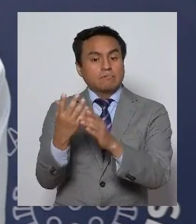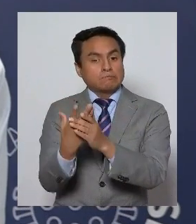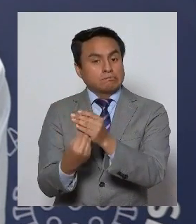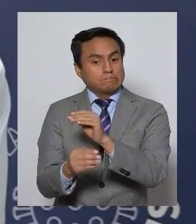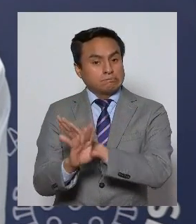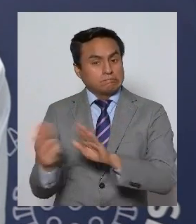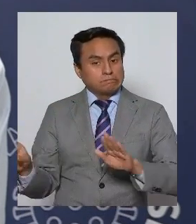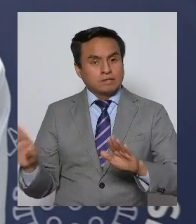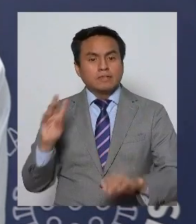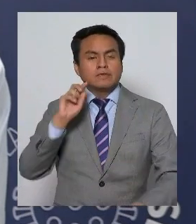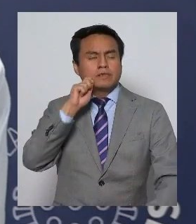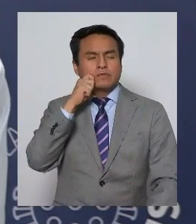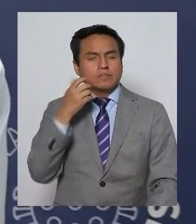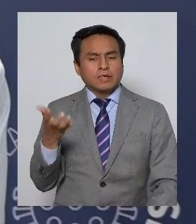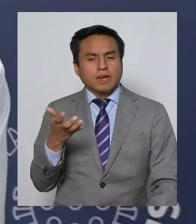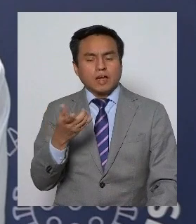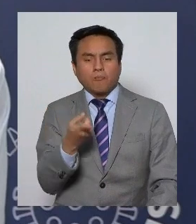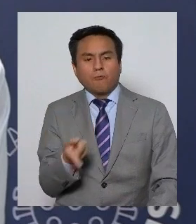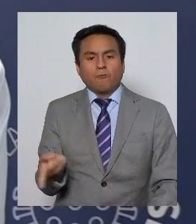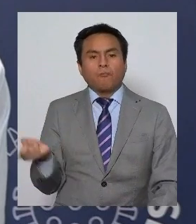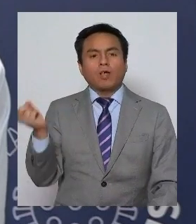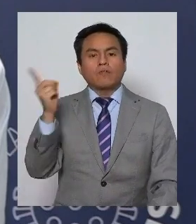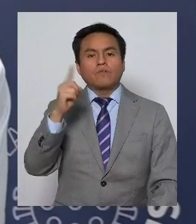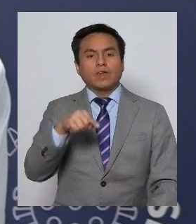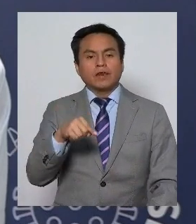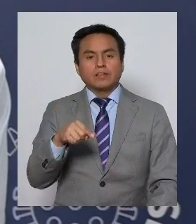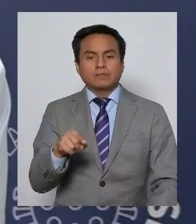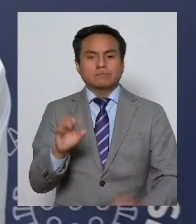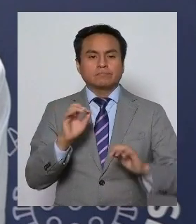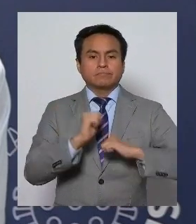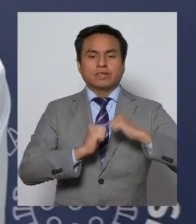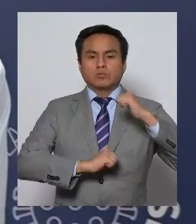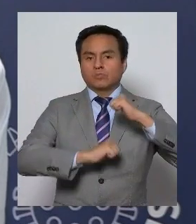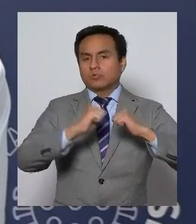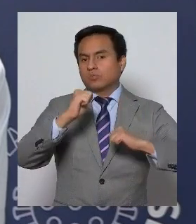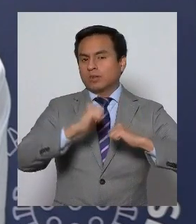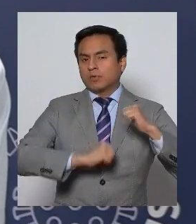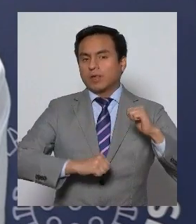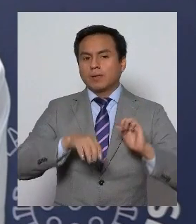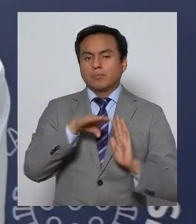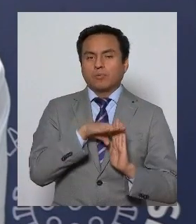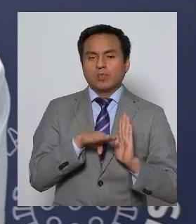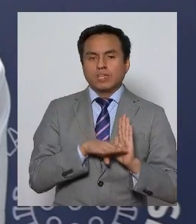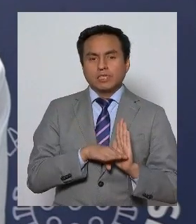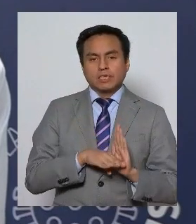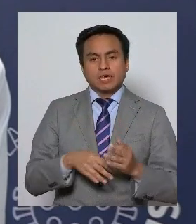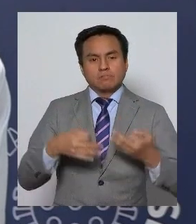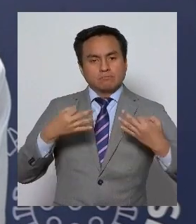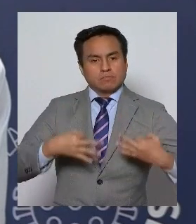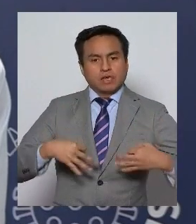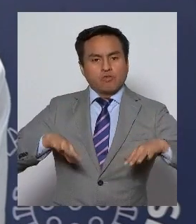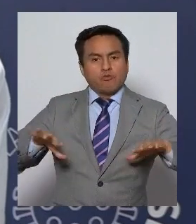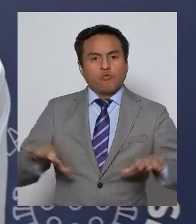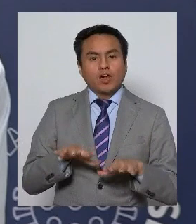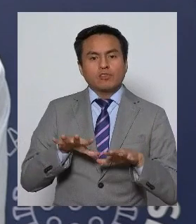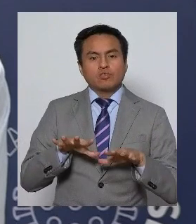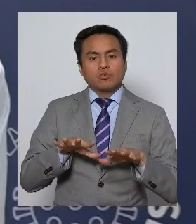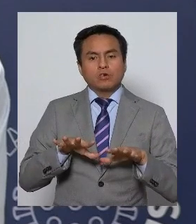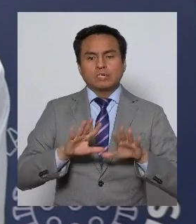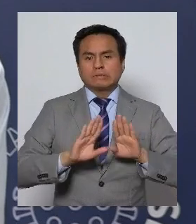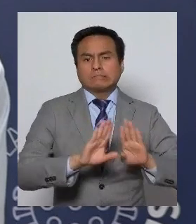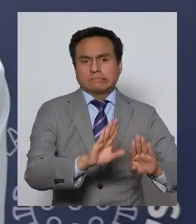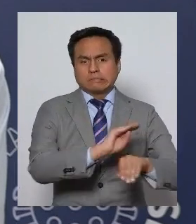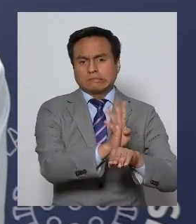cuarentena implica volver a una estructura, a una política, a un esfuerzo de